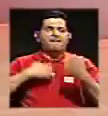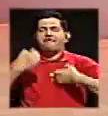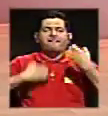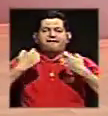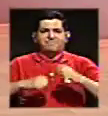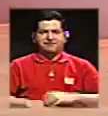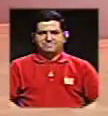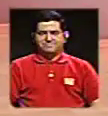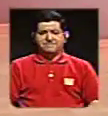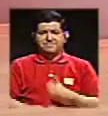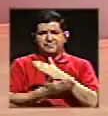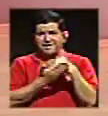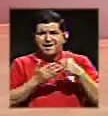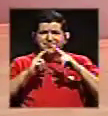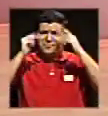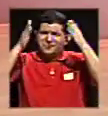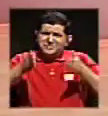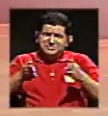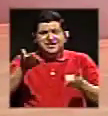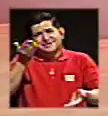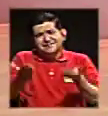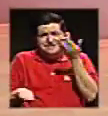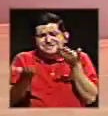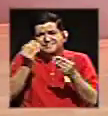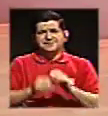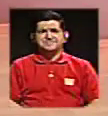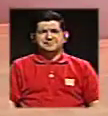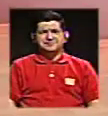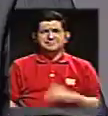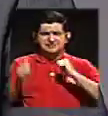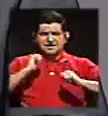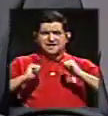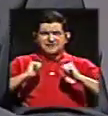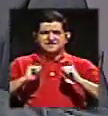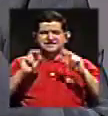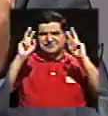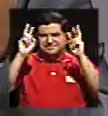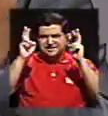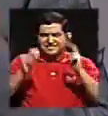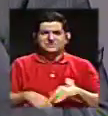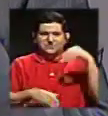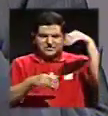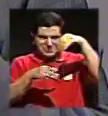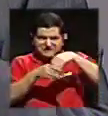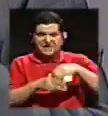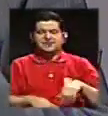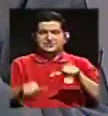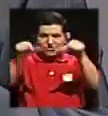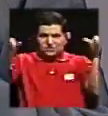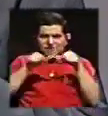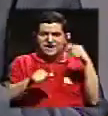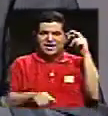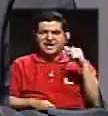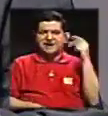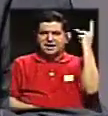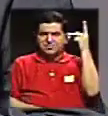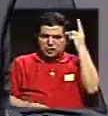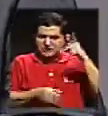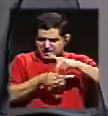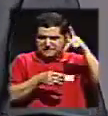hay algunos analistas y algunos actores políticos que eh manifiestan